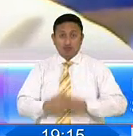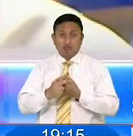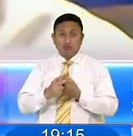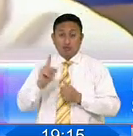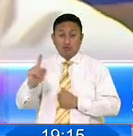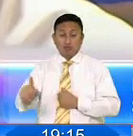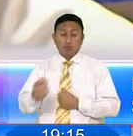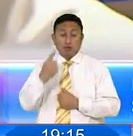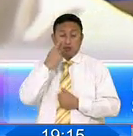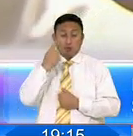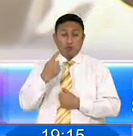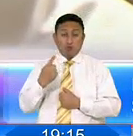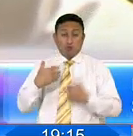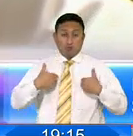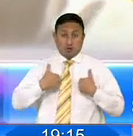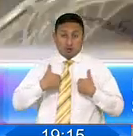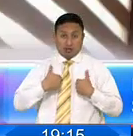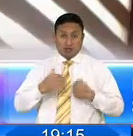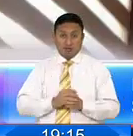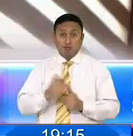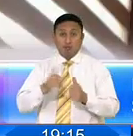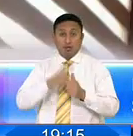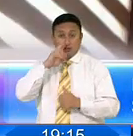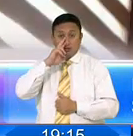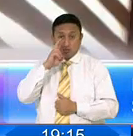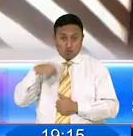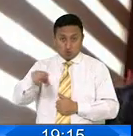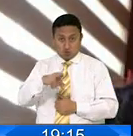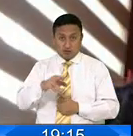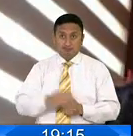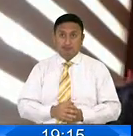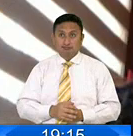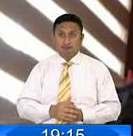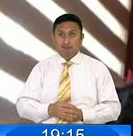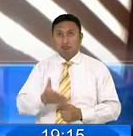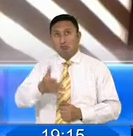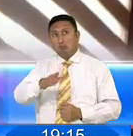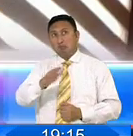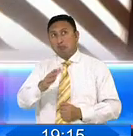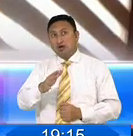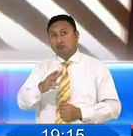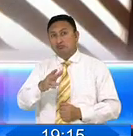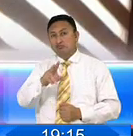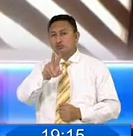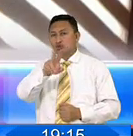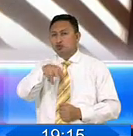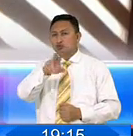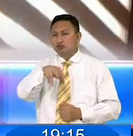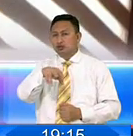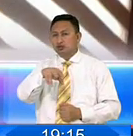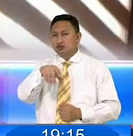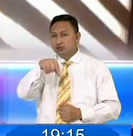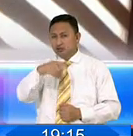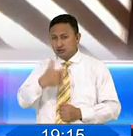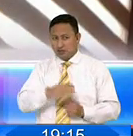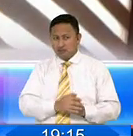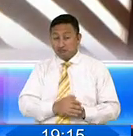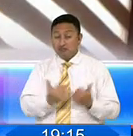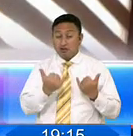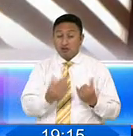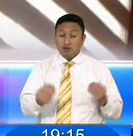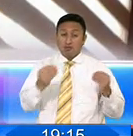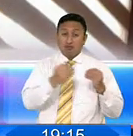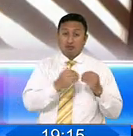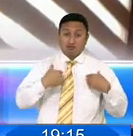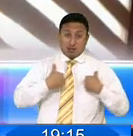ensayos clínicos en roedores está previsto más o menos de un mes y medio dos meses porque hemos puesto a reproducir en este caso los